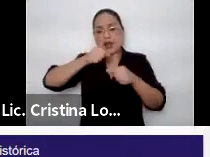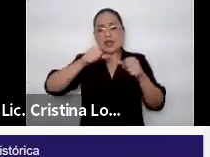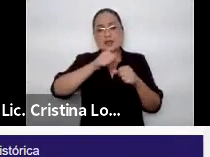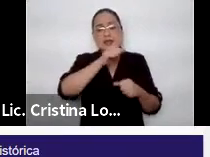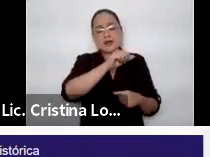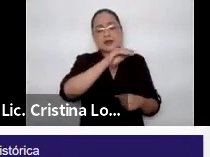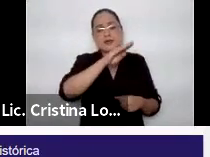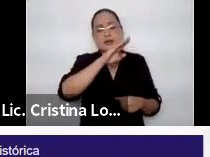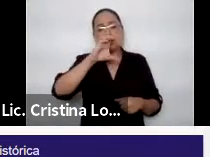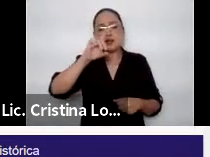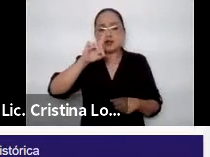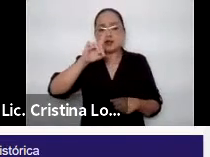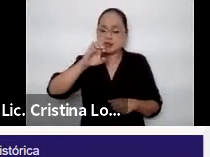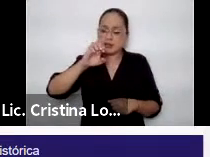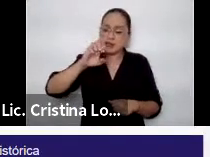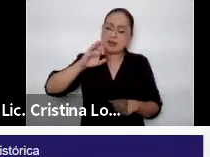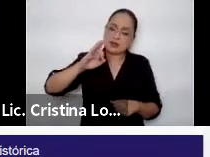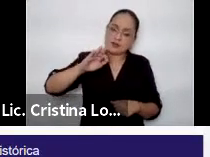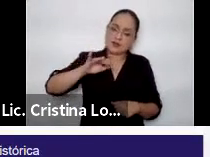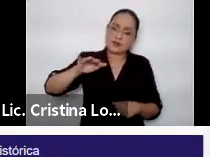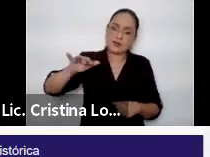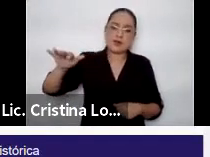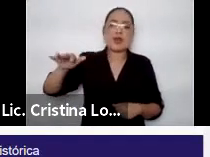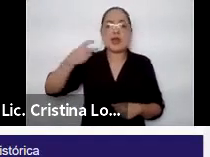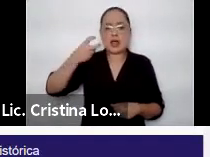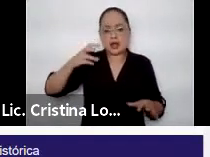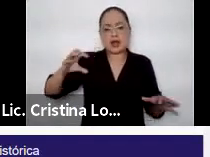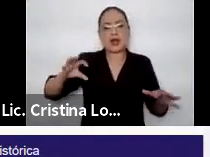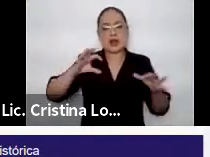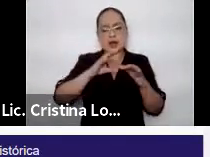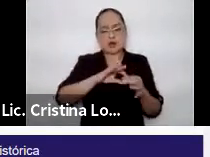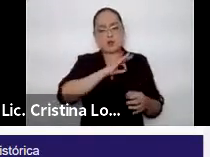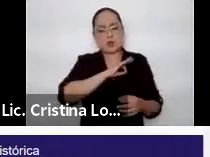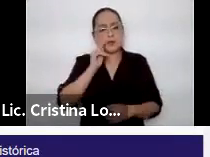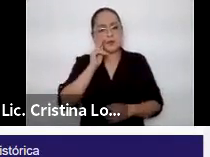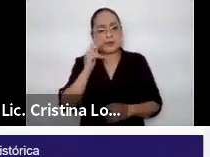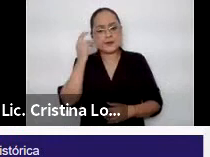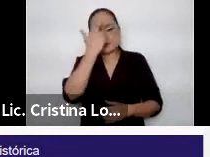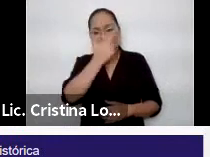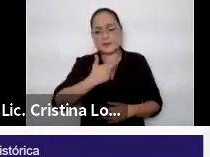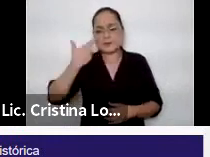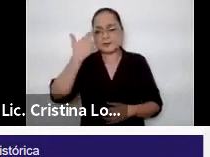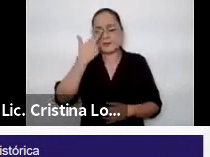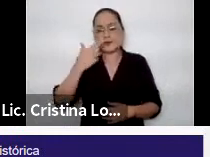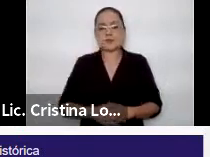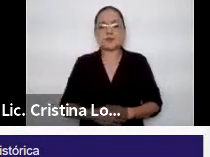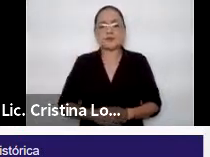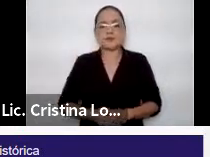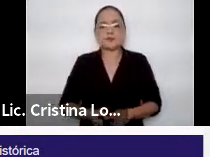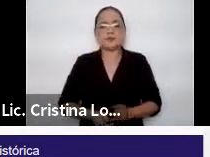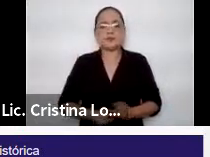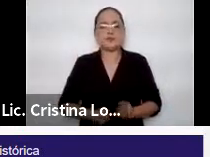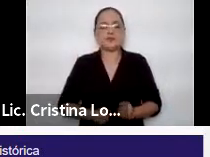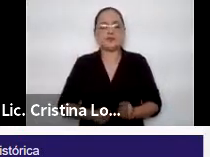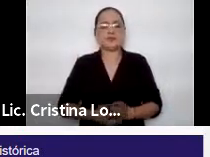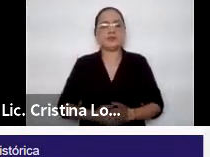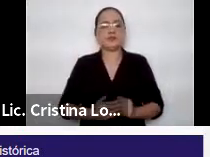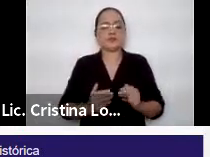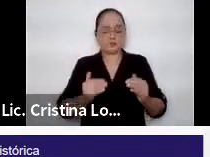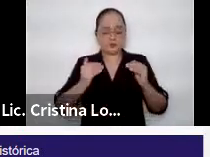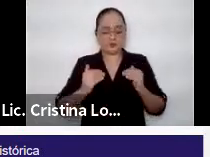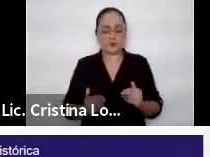alfabético, los podemos consultar uno por uno. ¿Correcto? Bien,